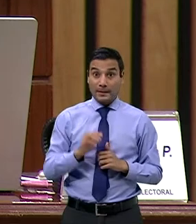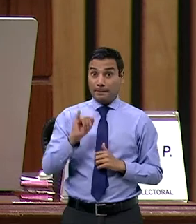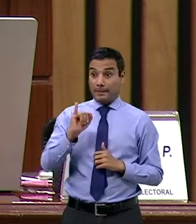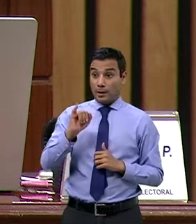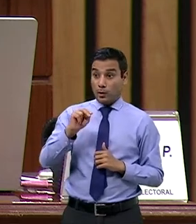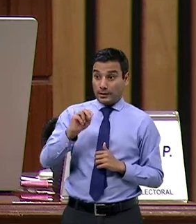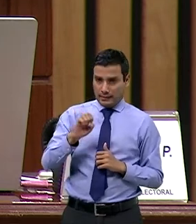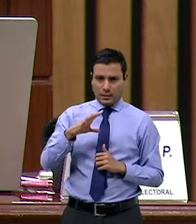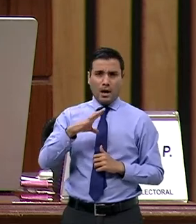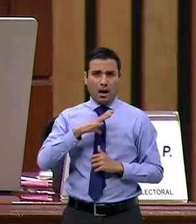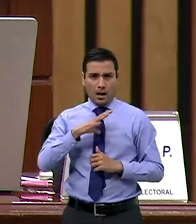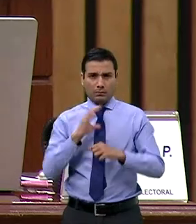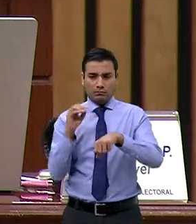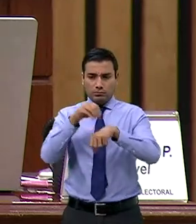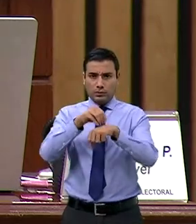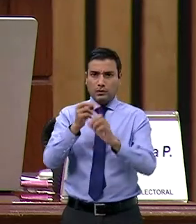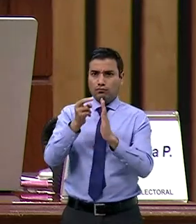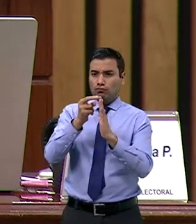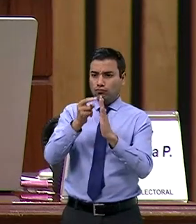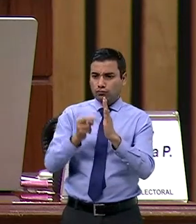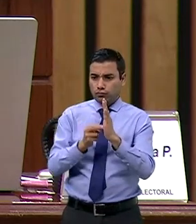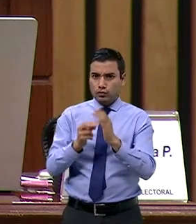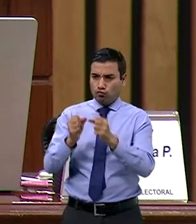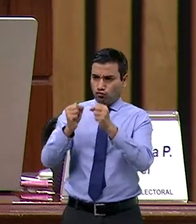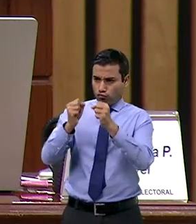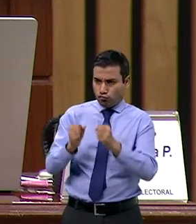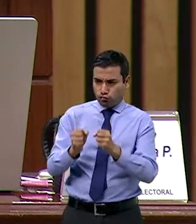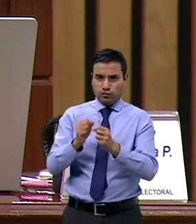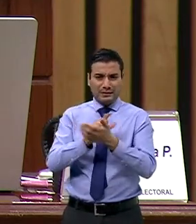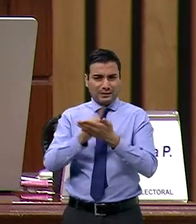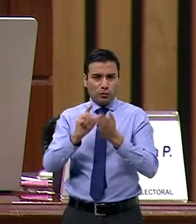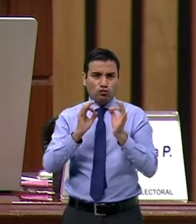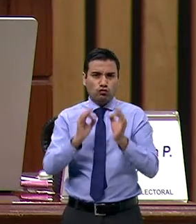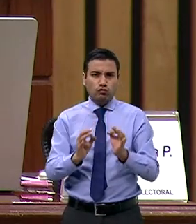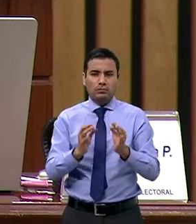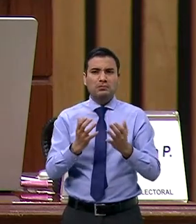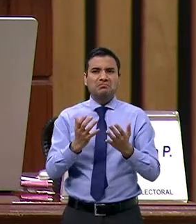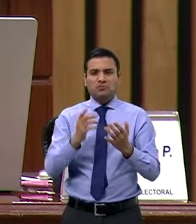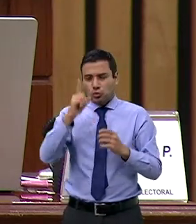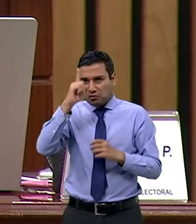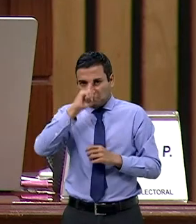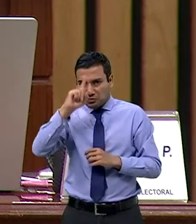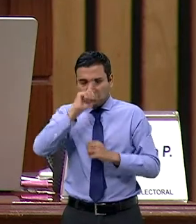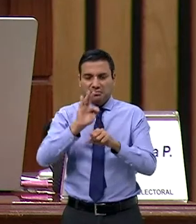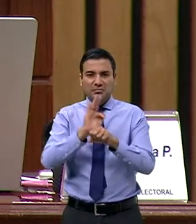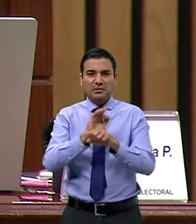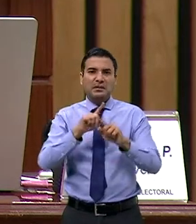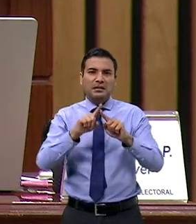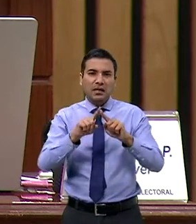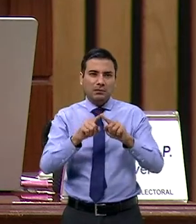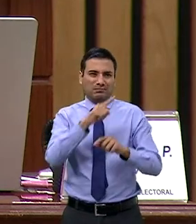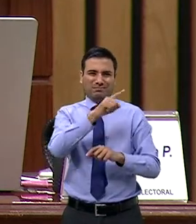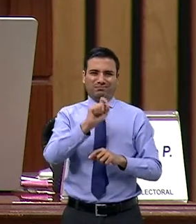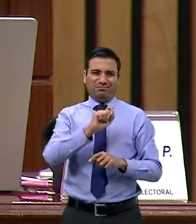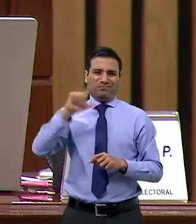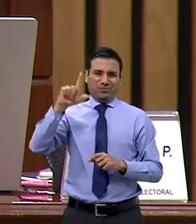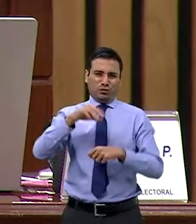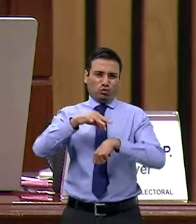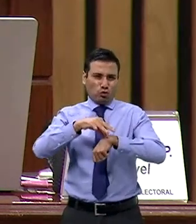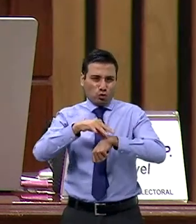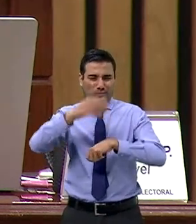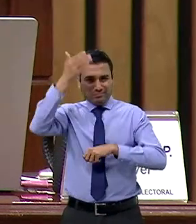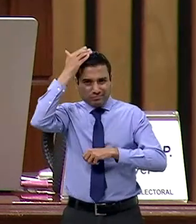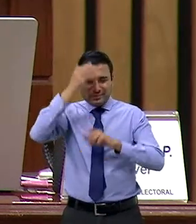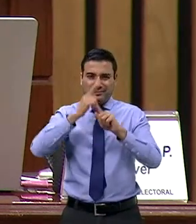sanitarios que fueron recomendados por personas expertas así como por las autoridades de salud medidas que también fueron probadas ya